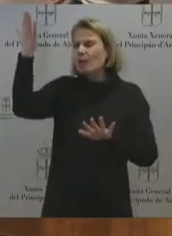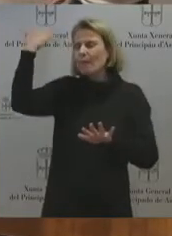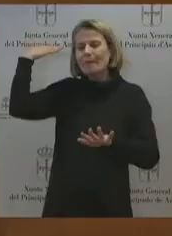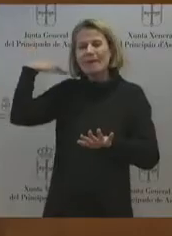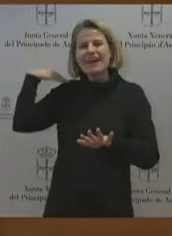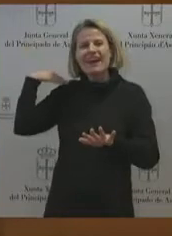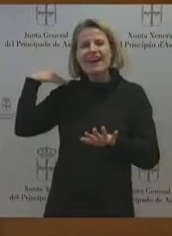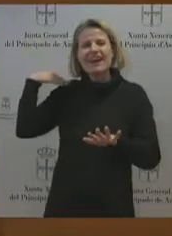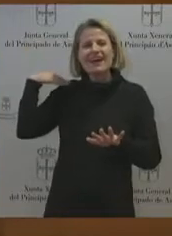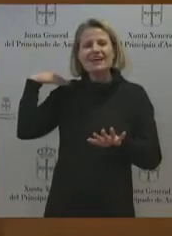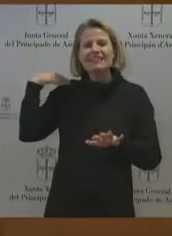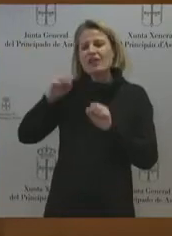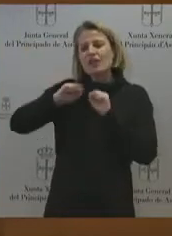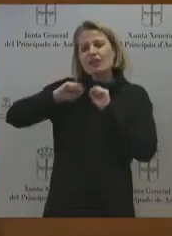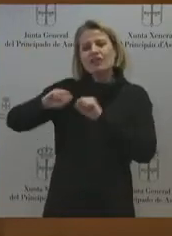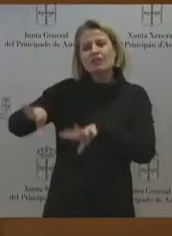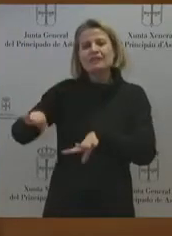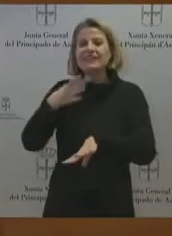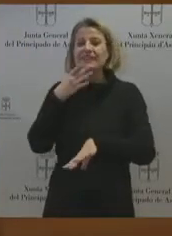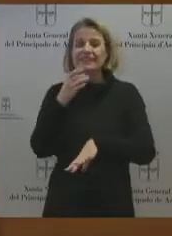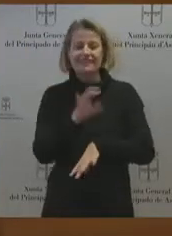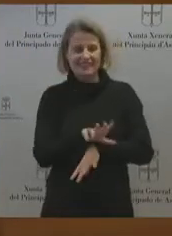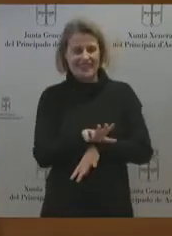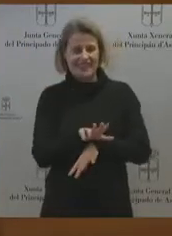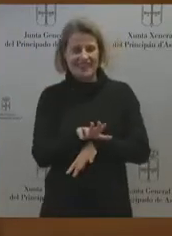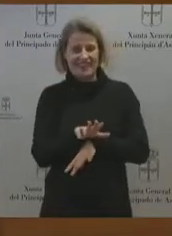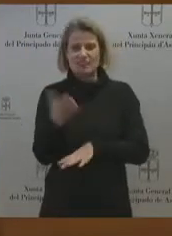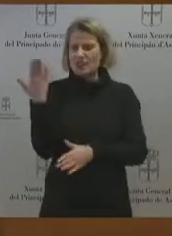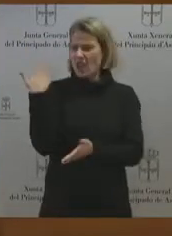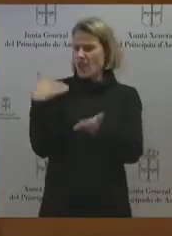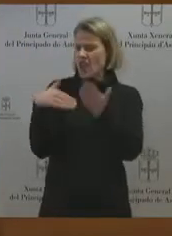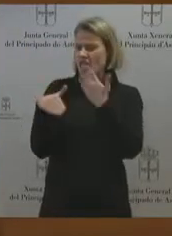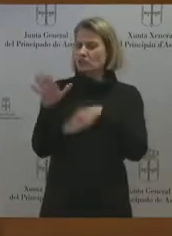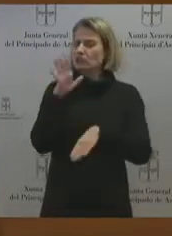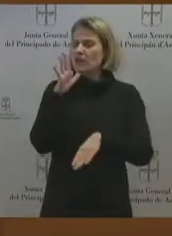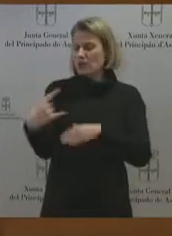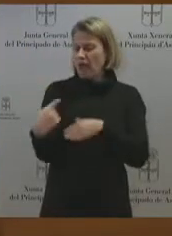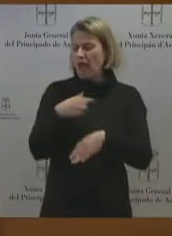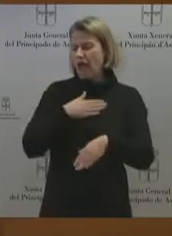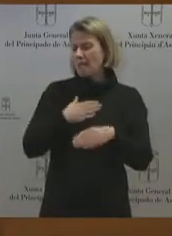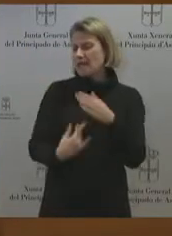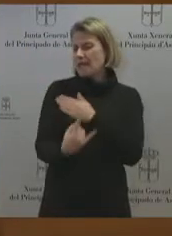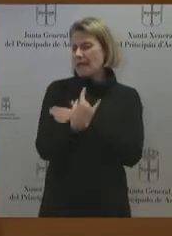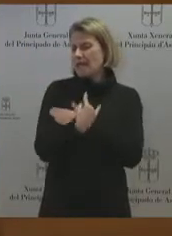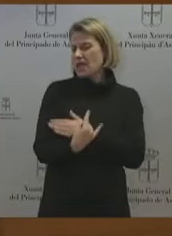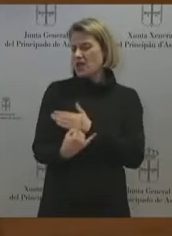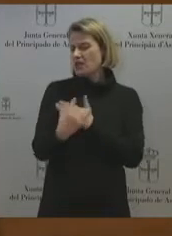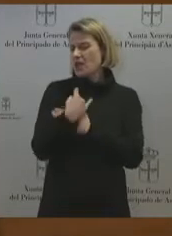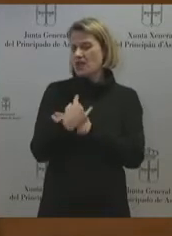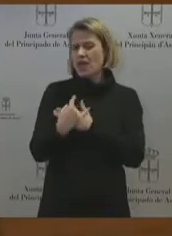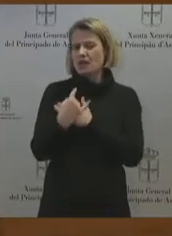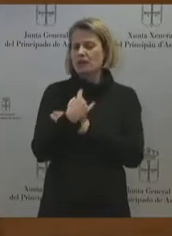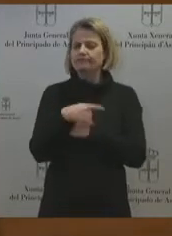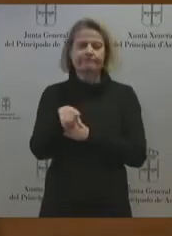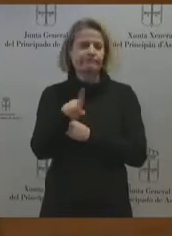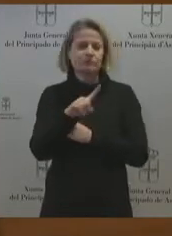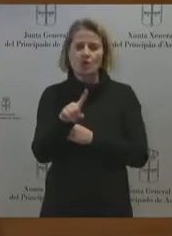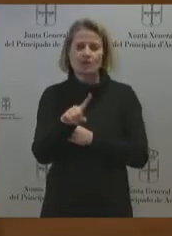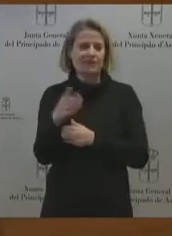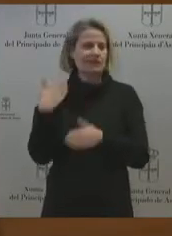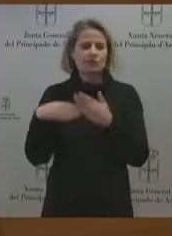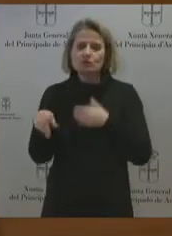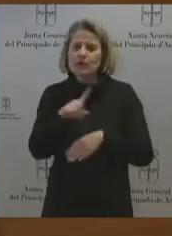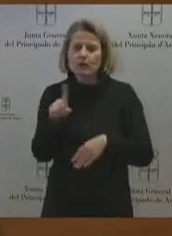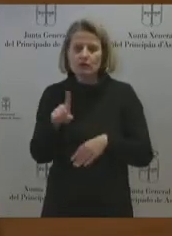una excusa, me engañaron. No se puede decir seguimos aquí porque me engañaron. Habla usted de engaño, señor consejero. ¿Tiene usted